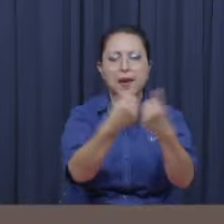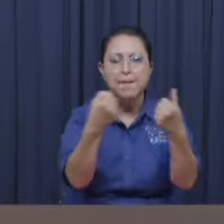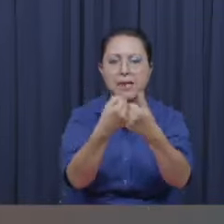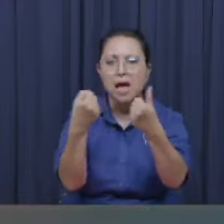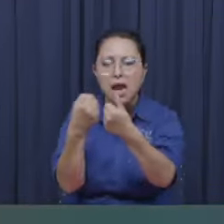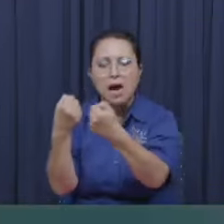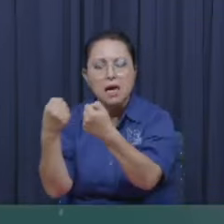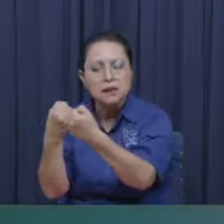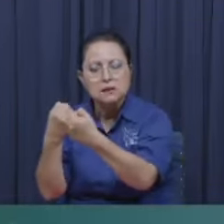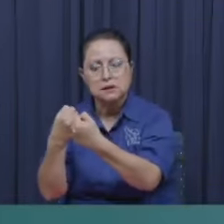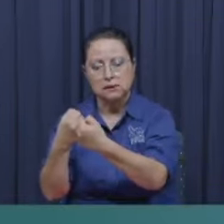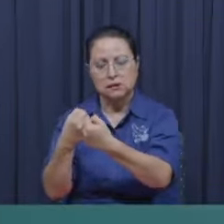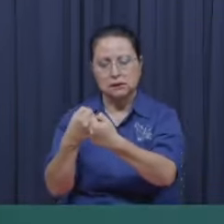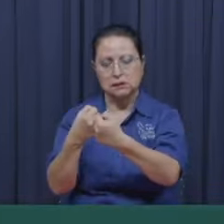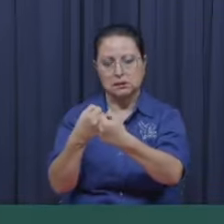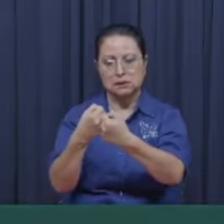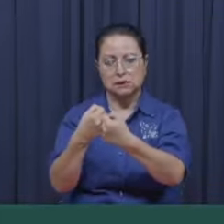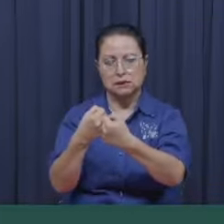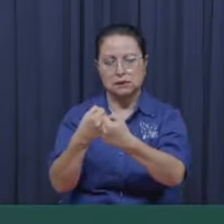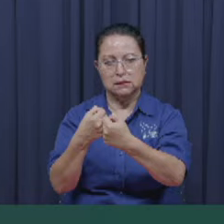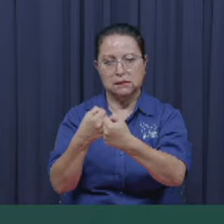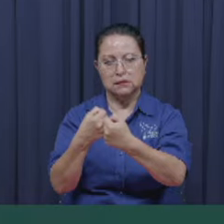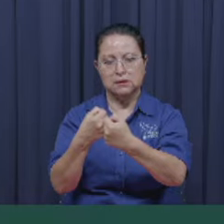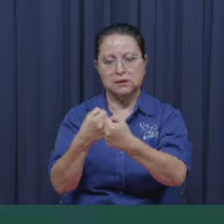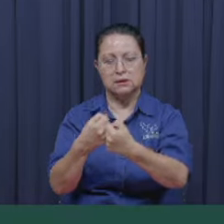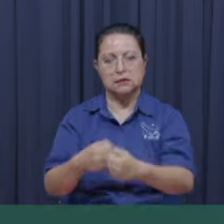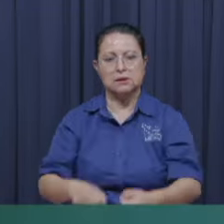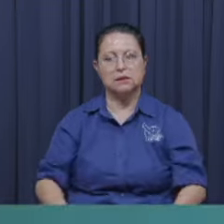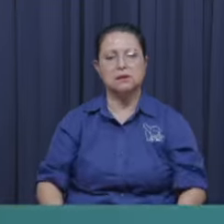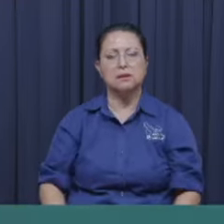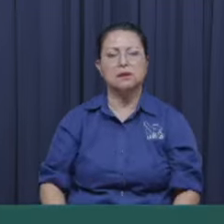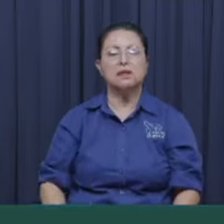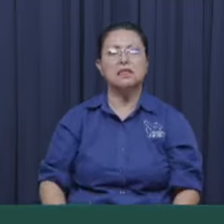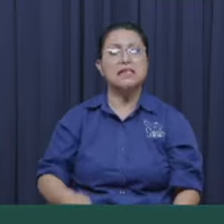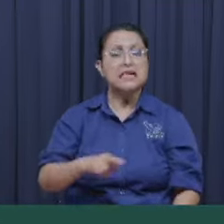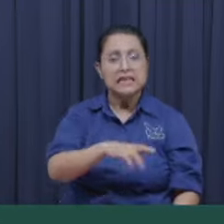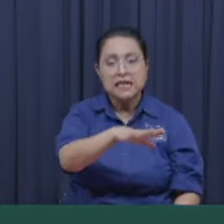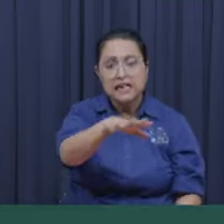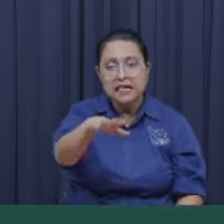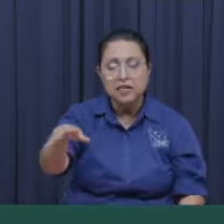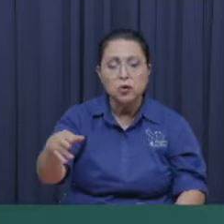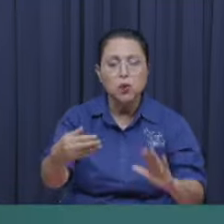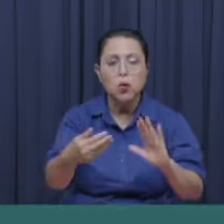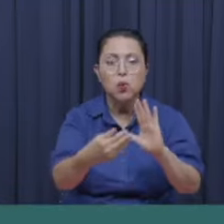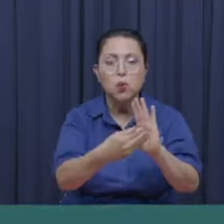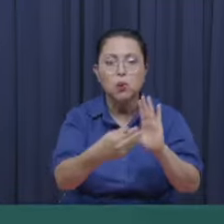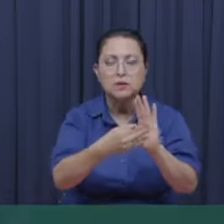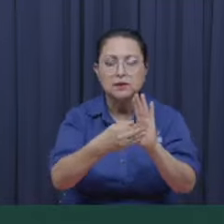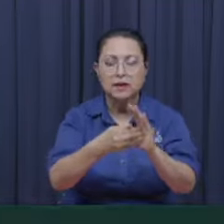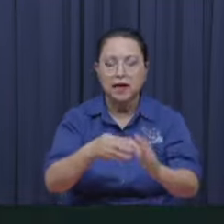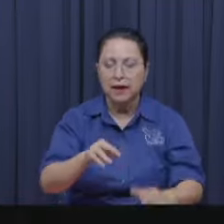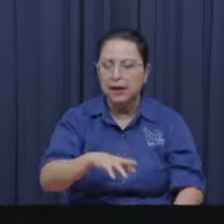lo que él está diciendo acá es: se levantará nación contra nación y reino contra reino. Lo hemos explicado de